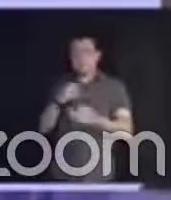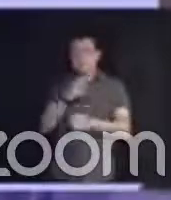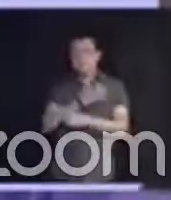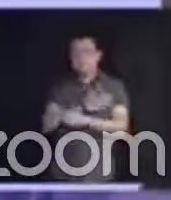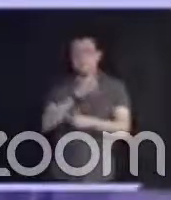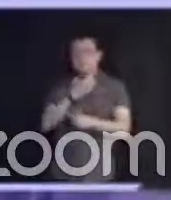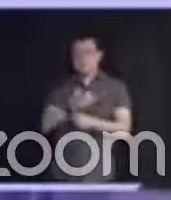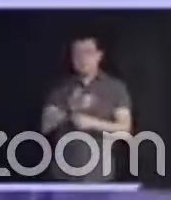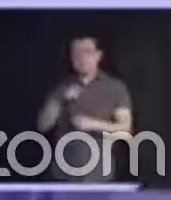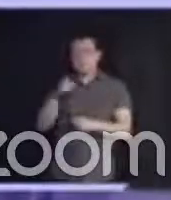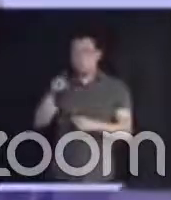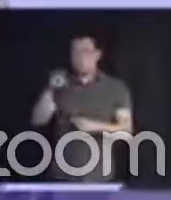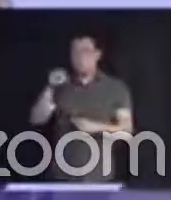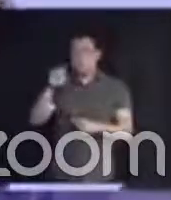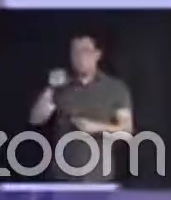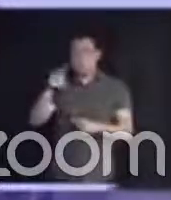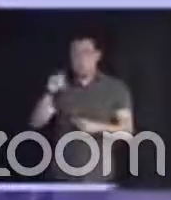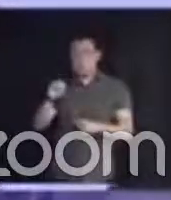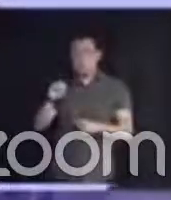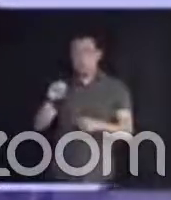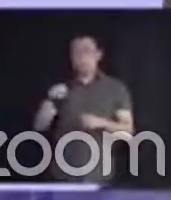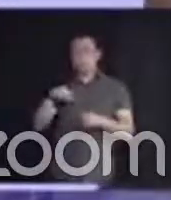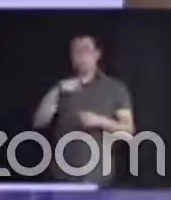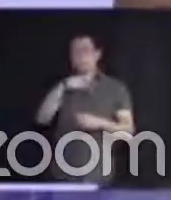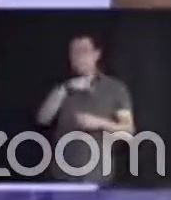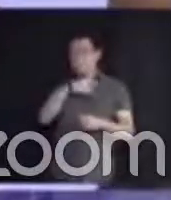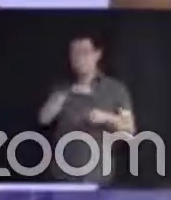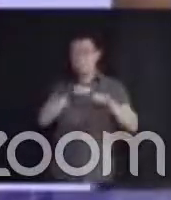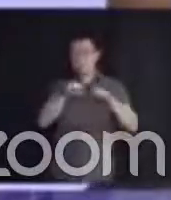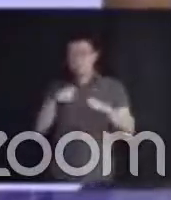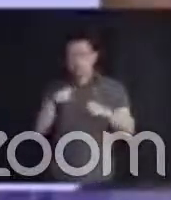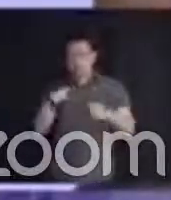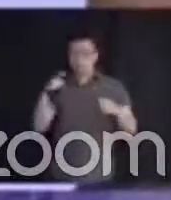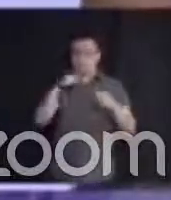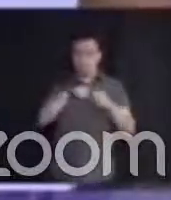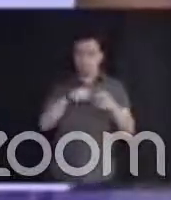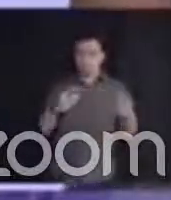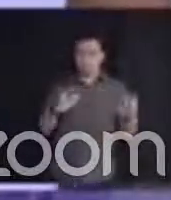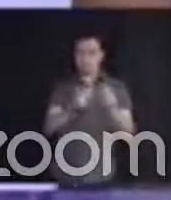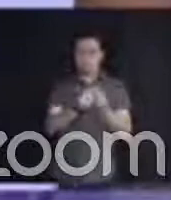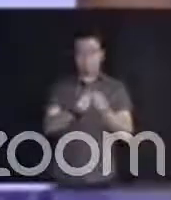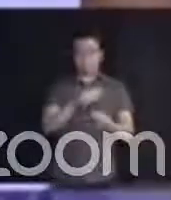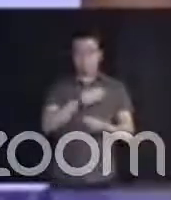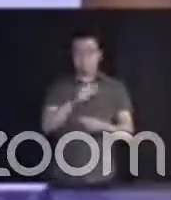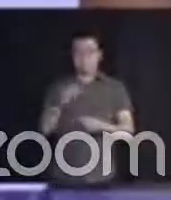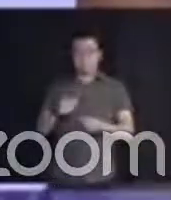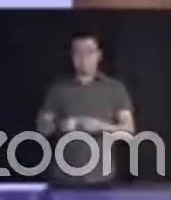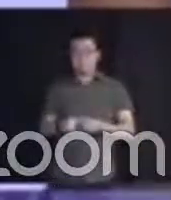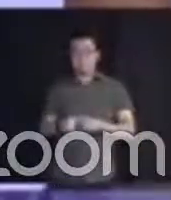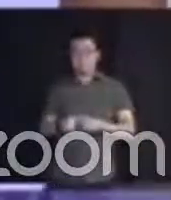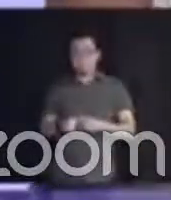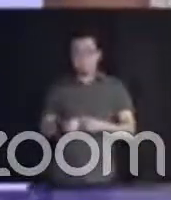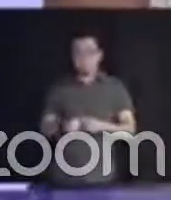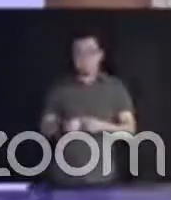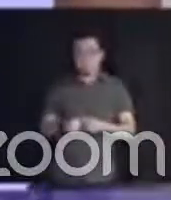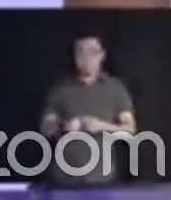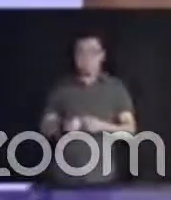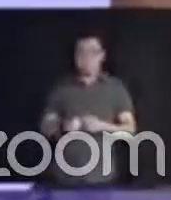a todos mis compañeros, a Macario Torres que soy de su equipo y